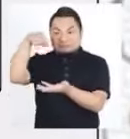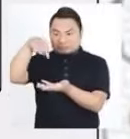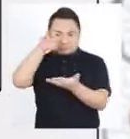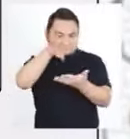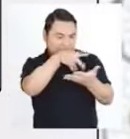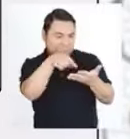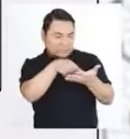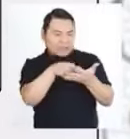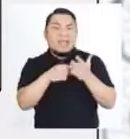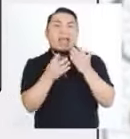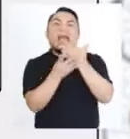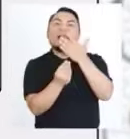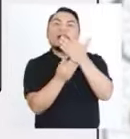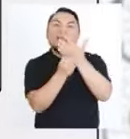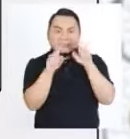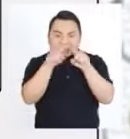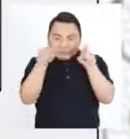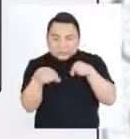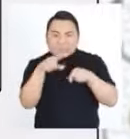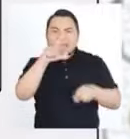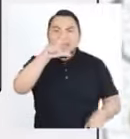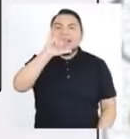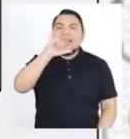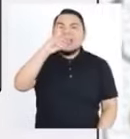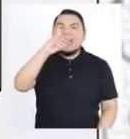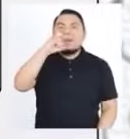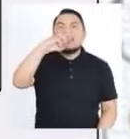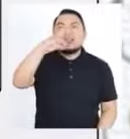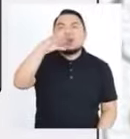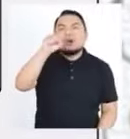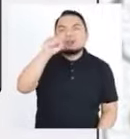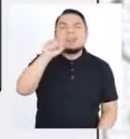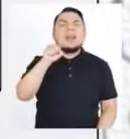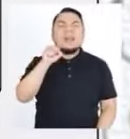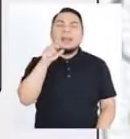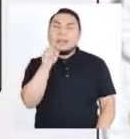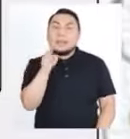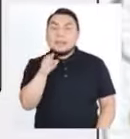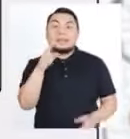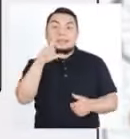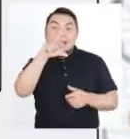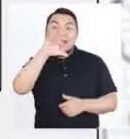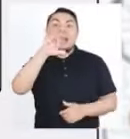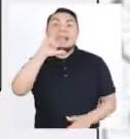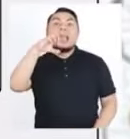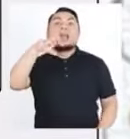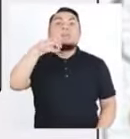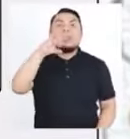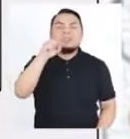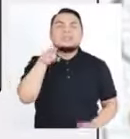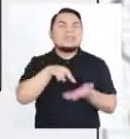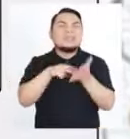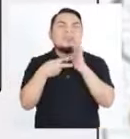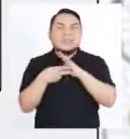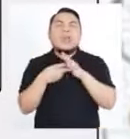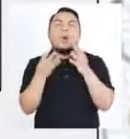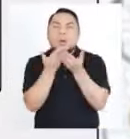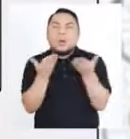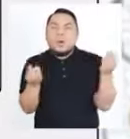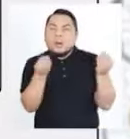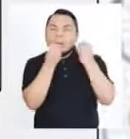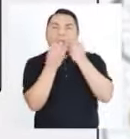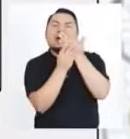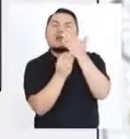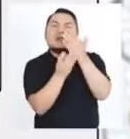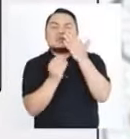frijol que vimos decía grasa y entre paréntesis lípidos. En el texto decía que los lípidos son sustancias